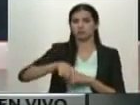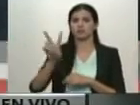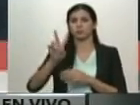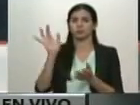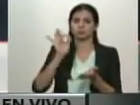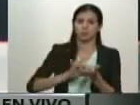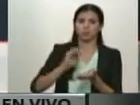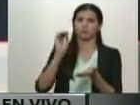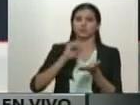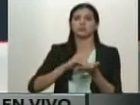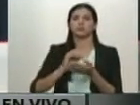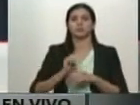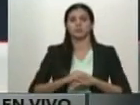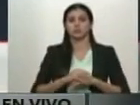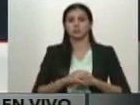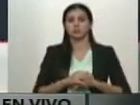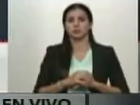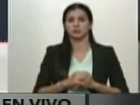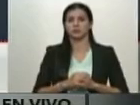encuentro